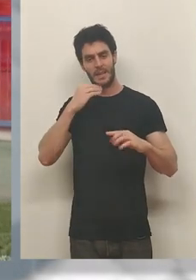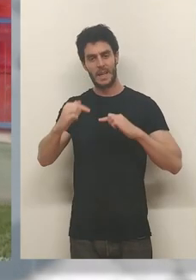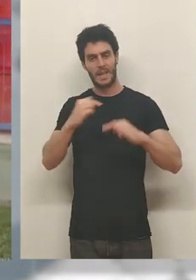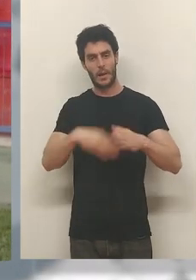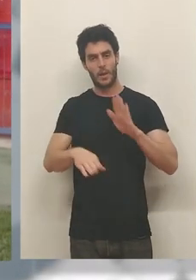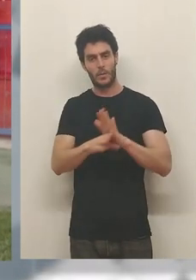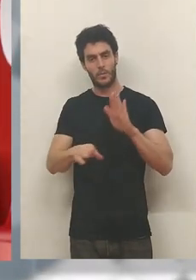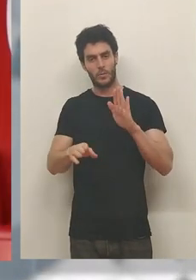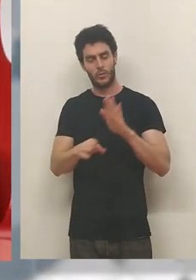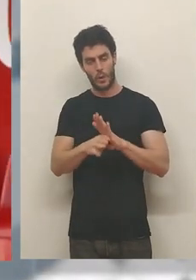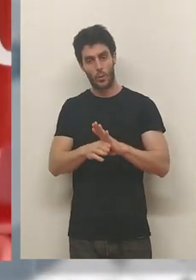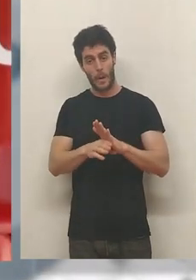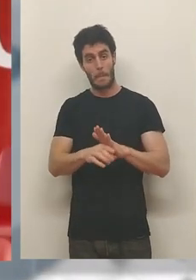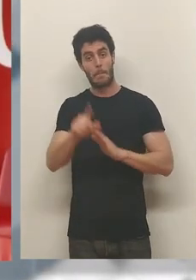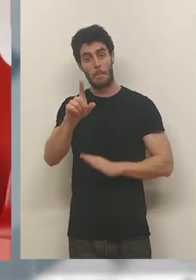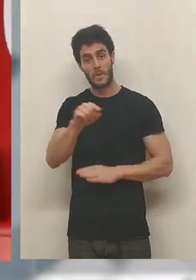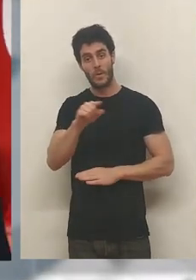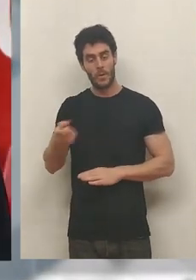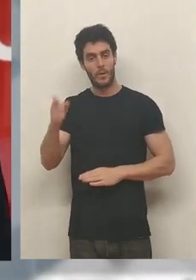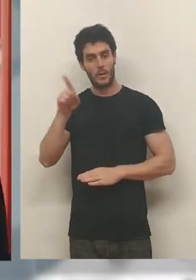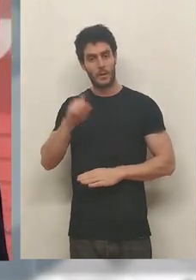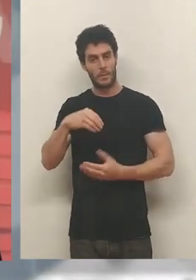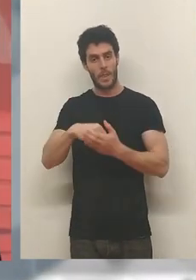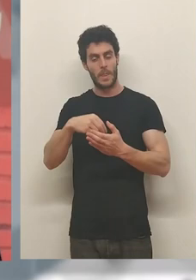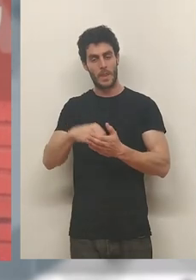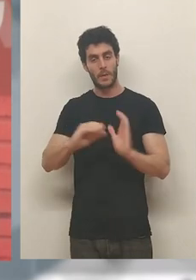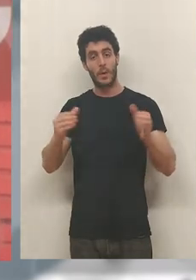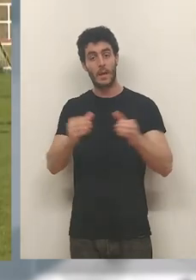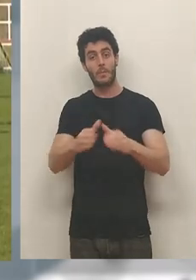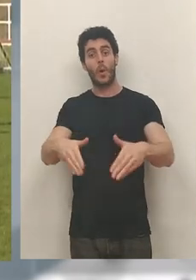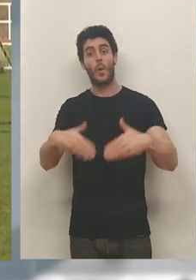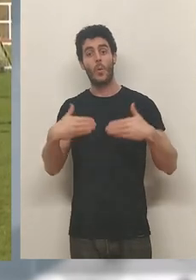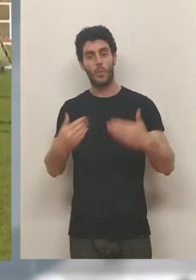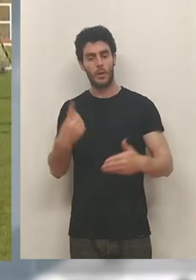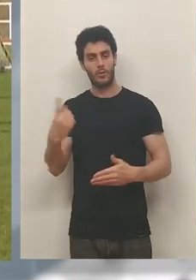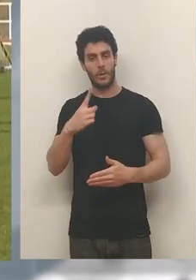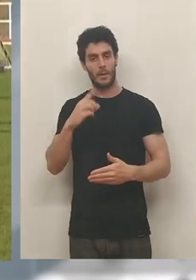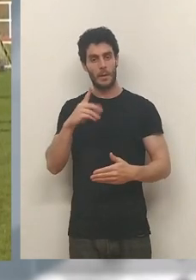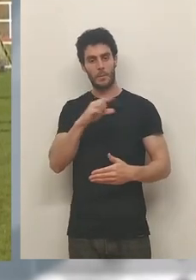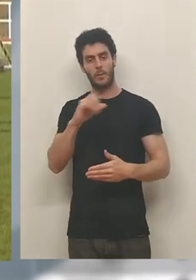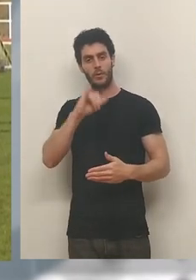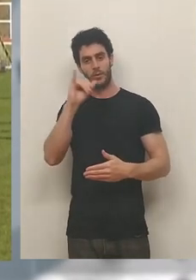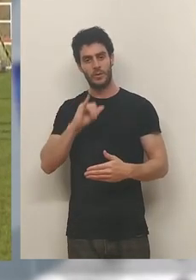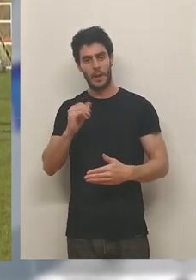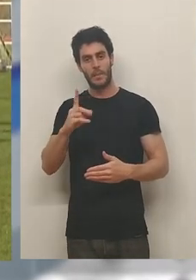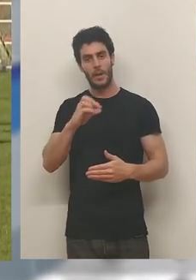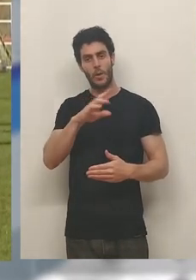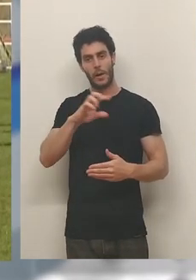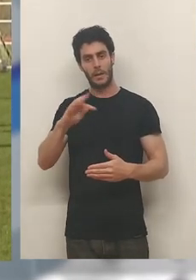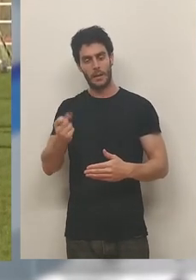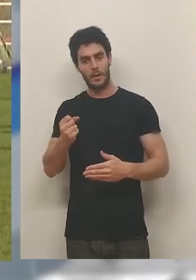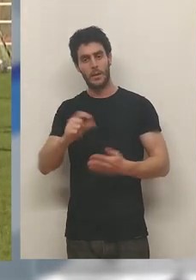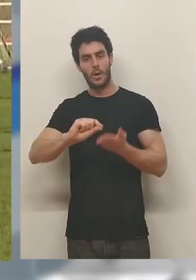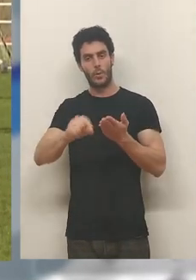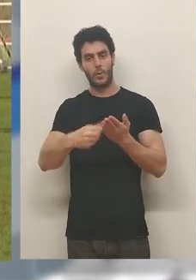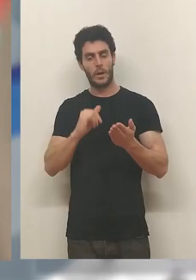falta por saber si Pouso seguirá o no al frente de la nave rojilla y quién compondrá una plantilla en la que solo Pablo Saenz y Ander